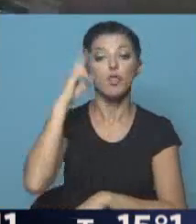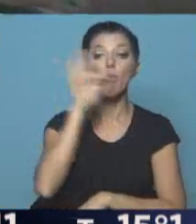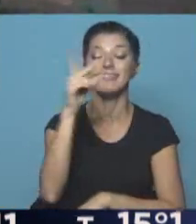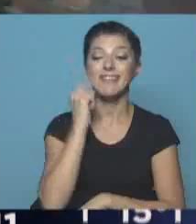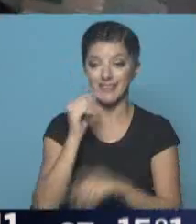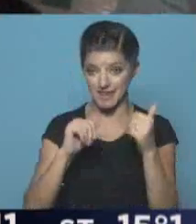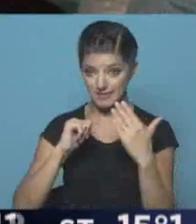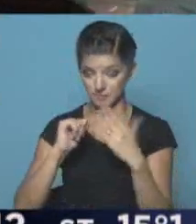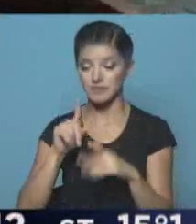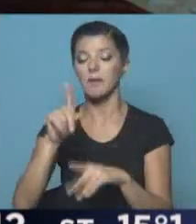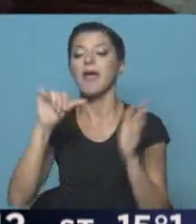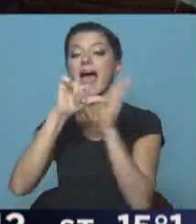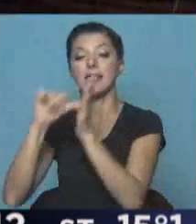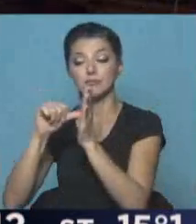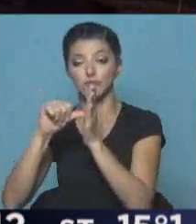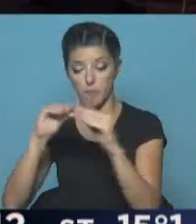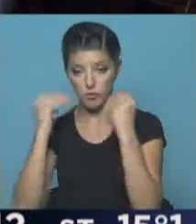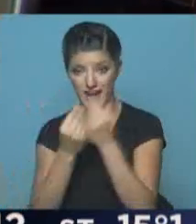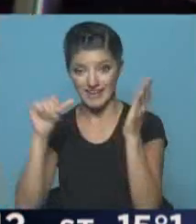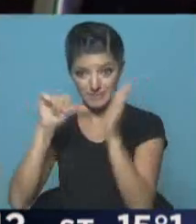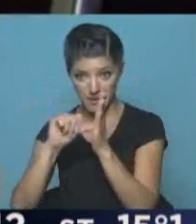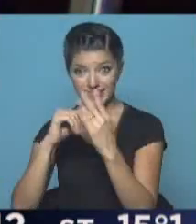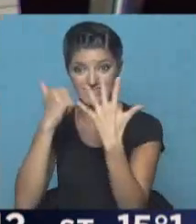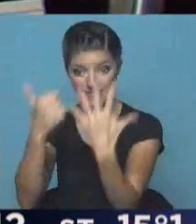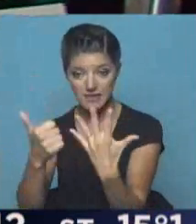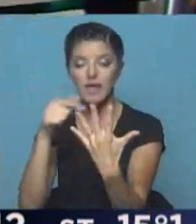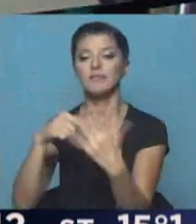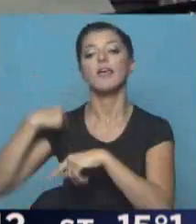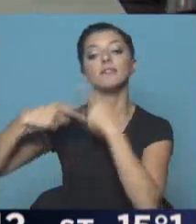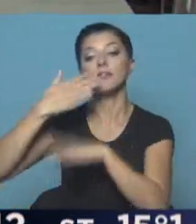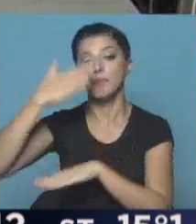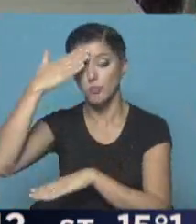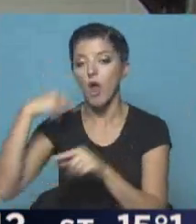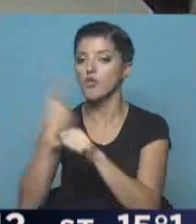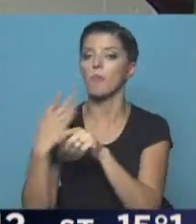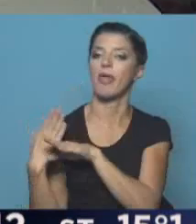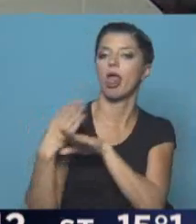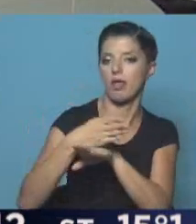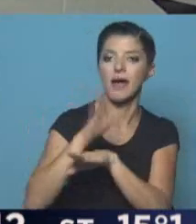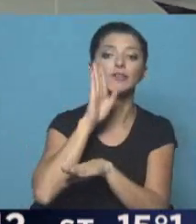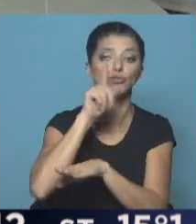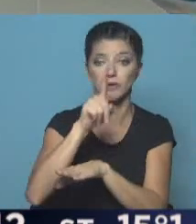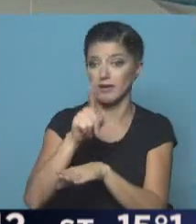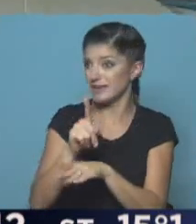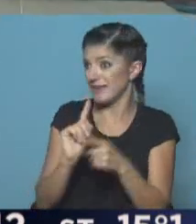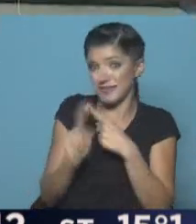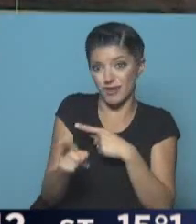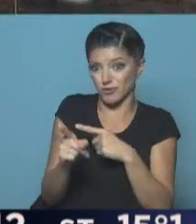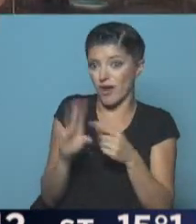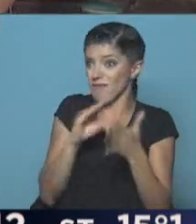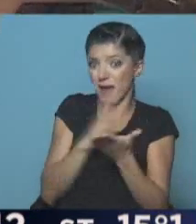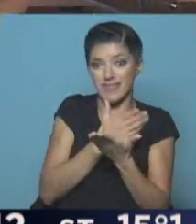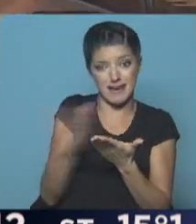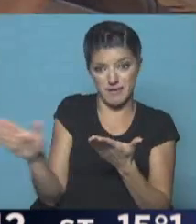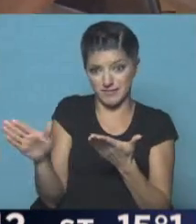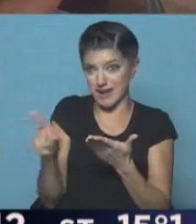6 países de mayoría musulmana, lo cual te habla prácticamente de una discriminación que es anticonstitucional.